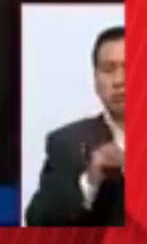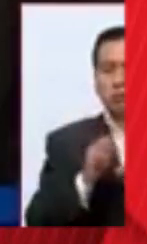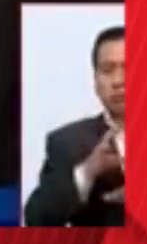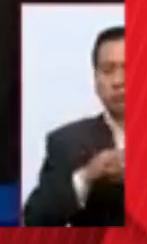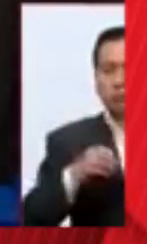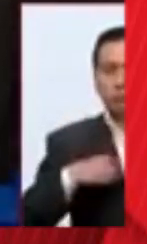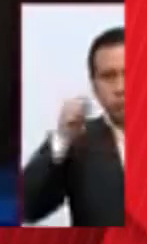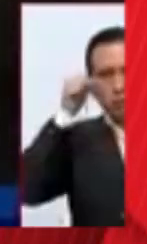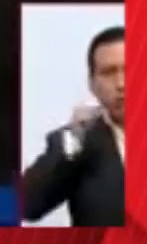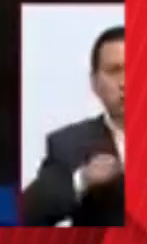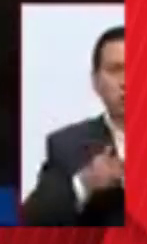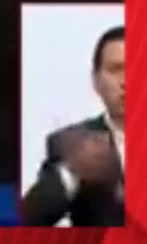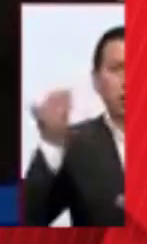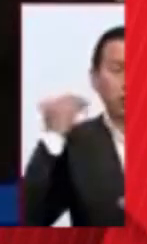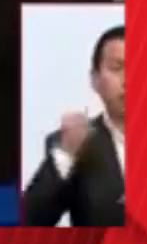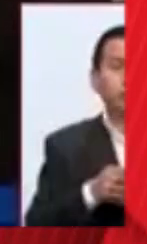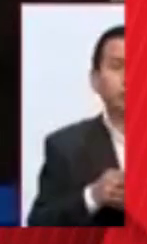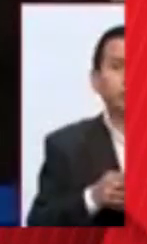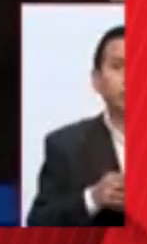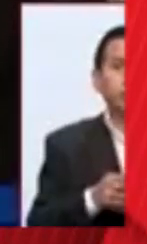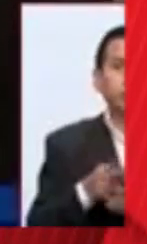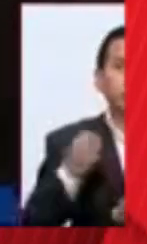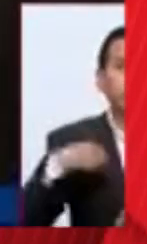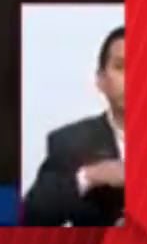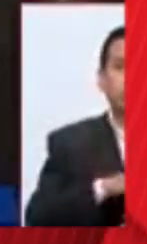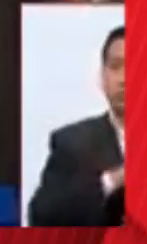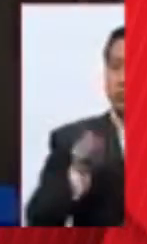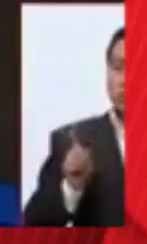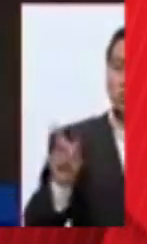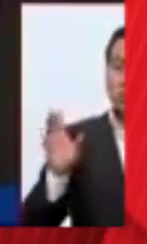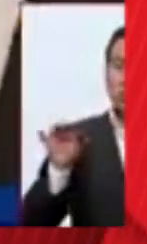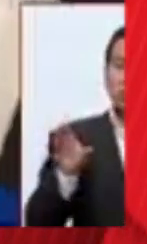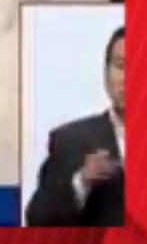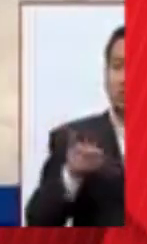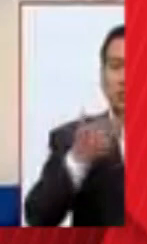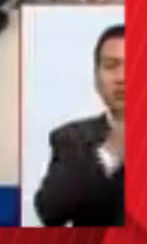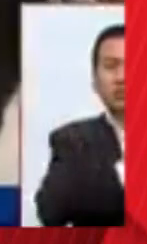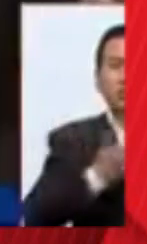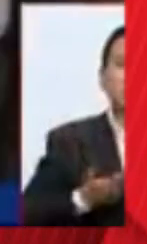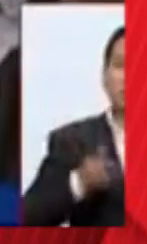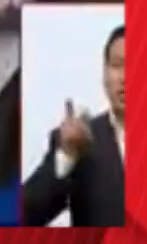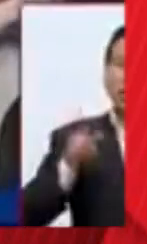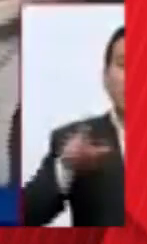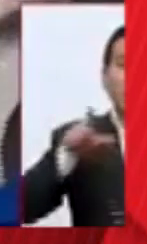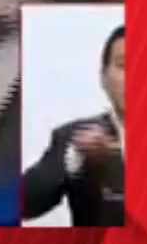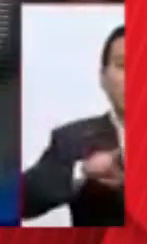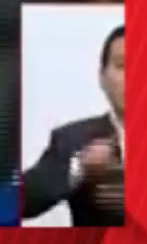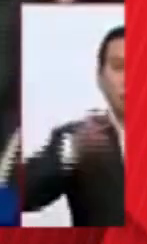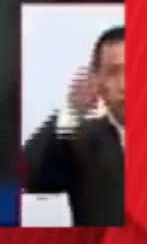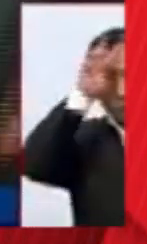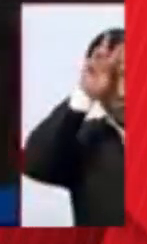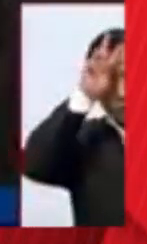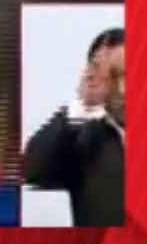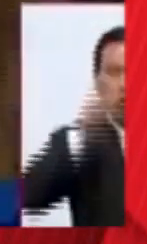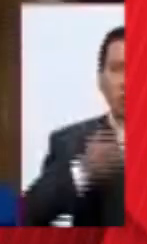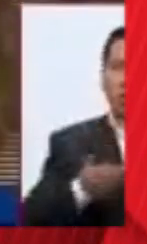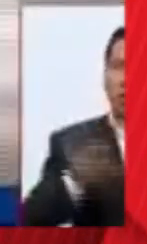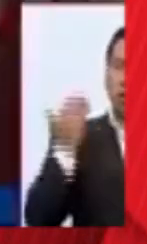Iván. Estuvimos en una cumbre de jefe de Estado en Lima, Perú, el